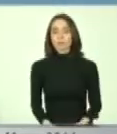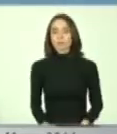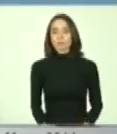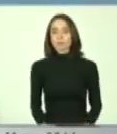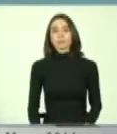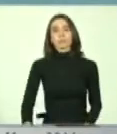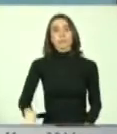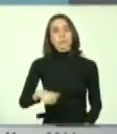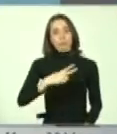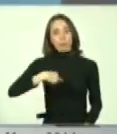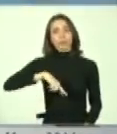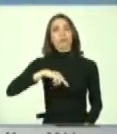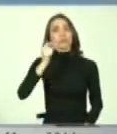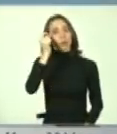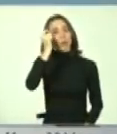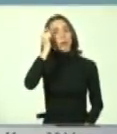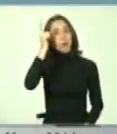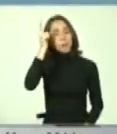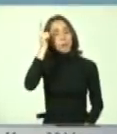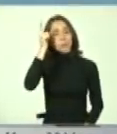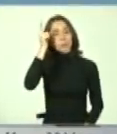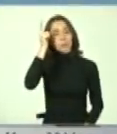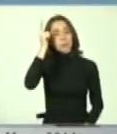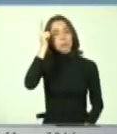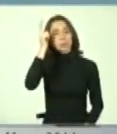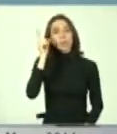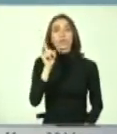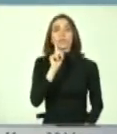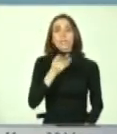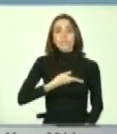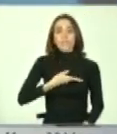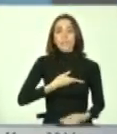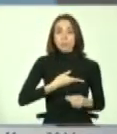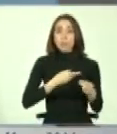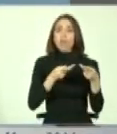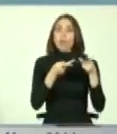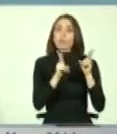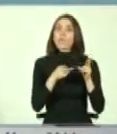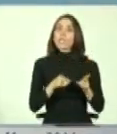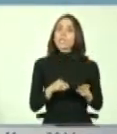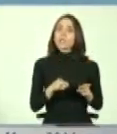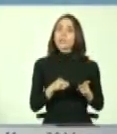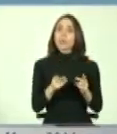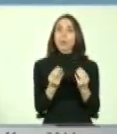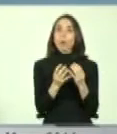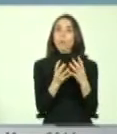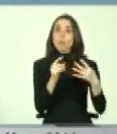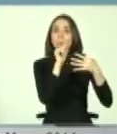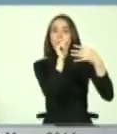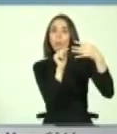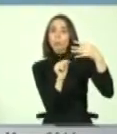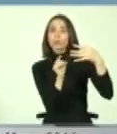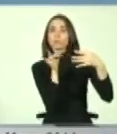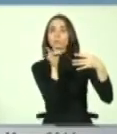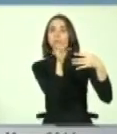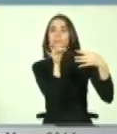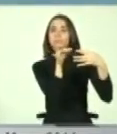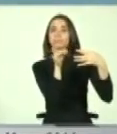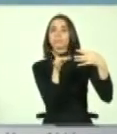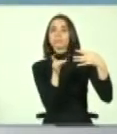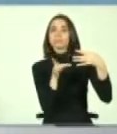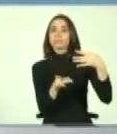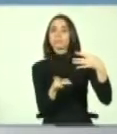hemos comprendido que tenemos derechos y que muchos son vulnerados